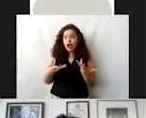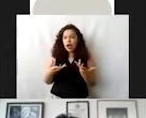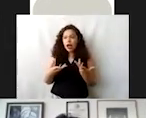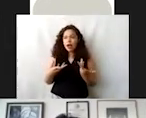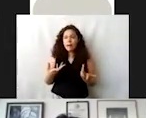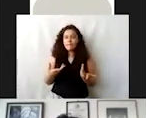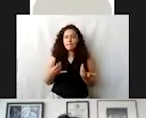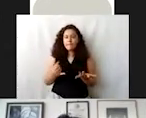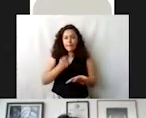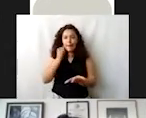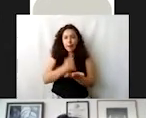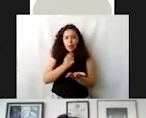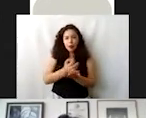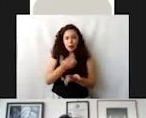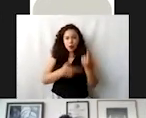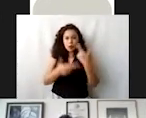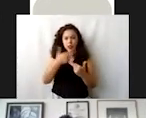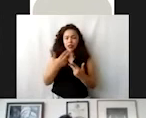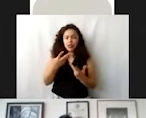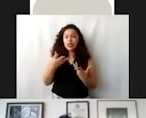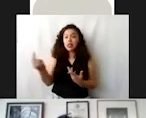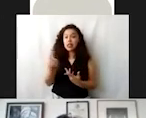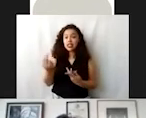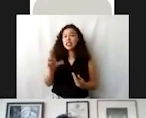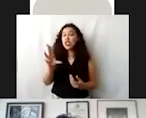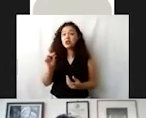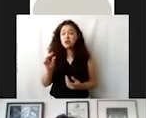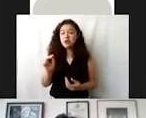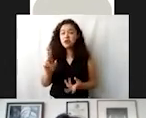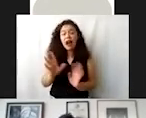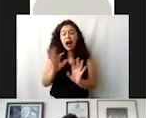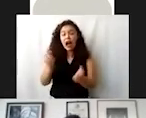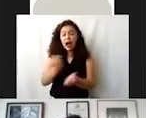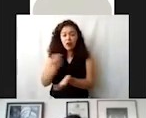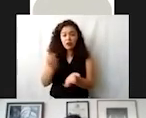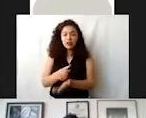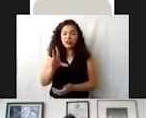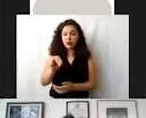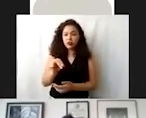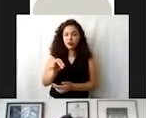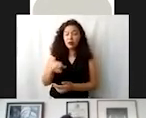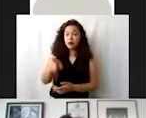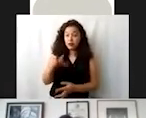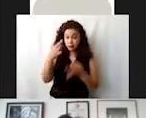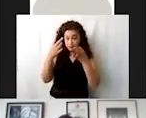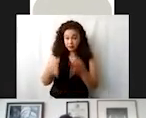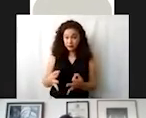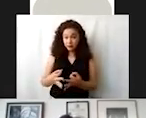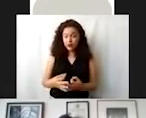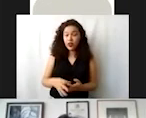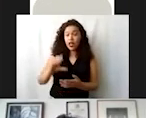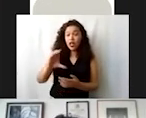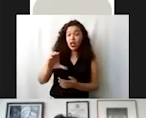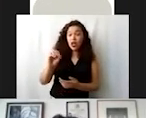venga impreso el nombre, perdón, la dirección, pero lo que acaba de decir es muy cierto. El código